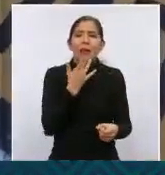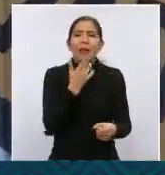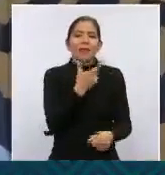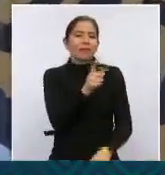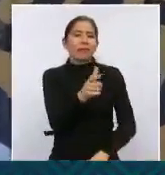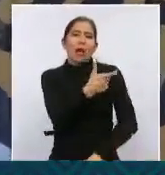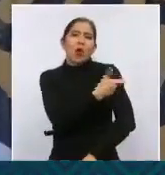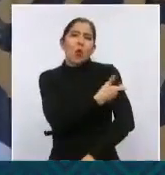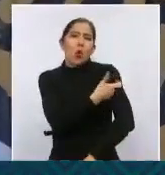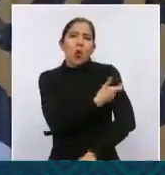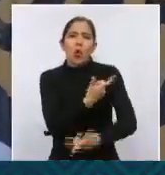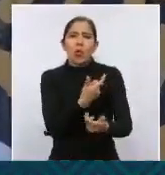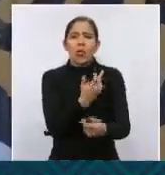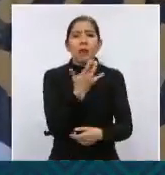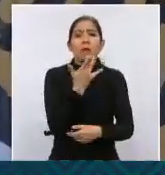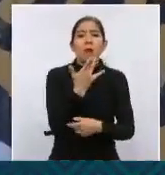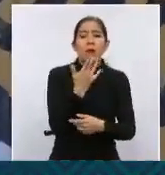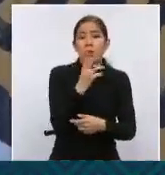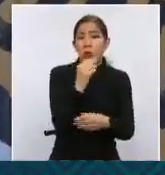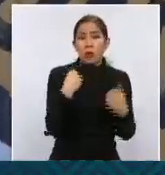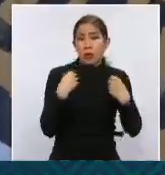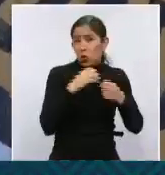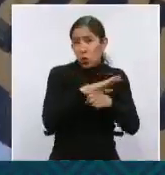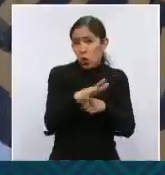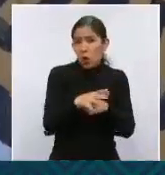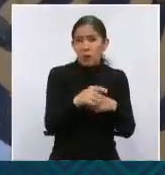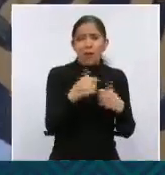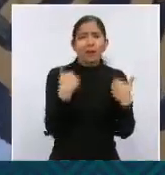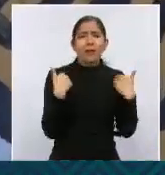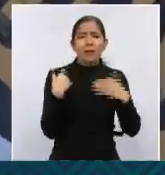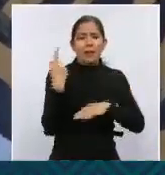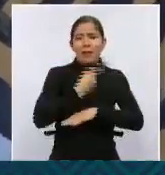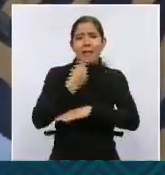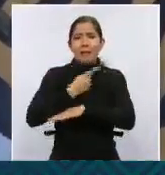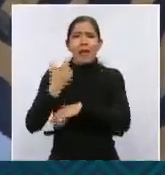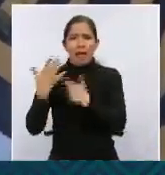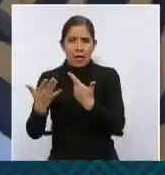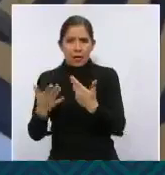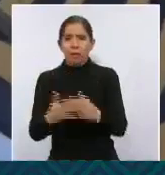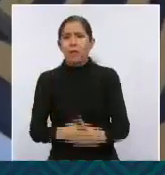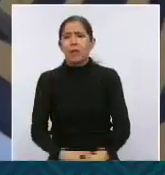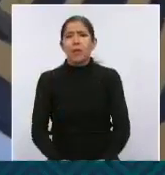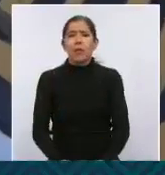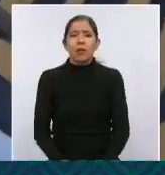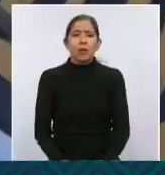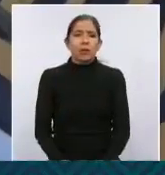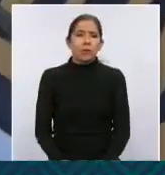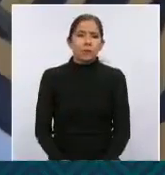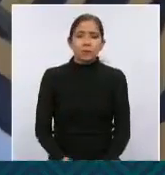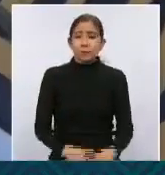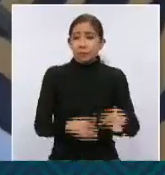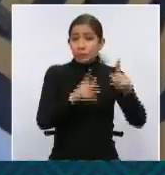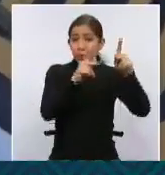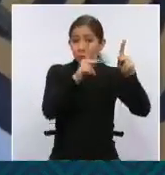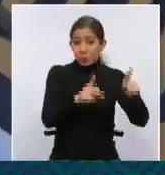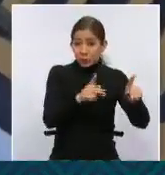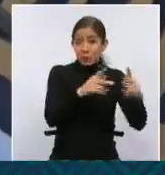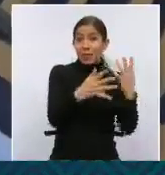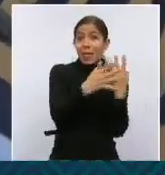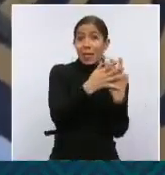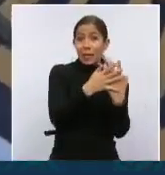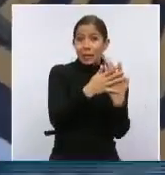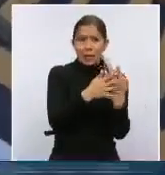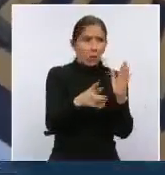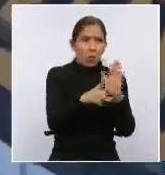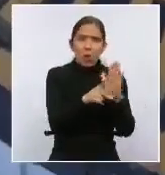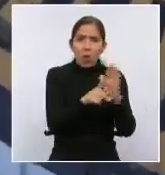que se tiene programados en este centro penitenciario. No existe la posibilidad de ningún privado de libertad tenga el no acceso